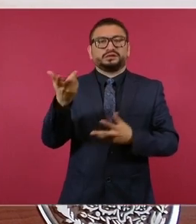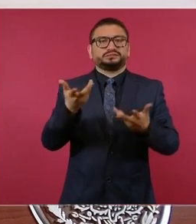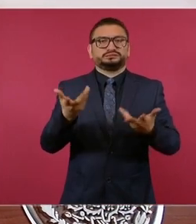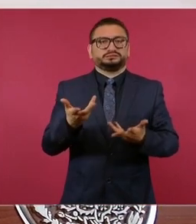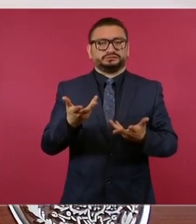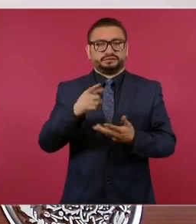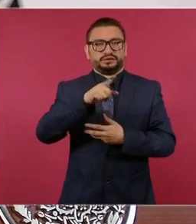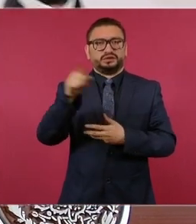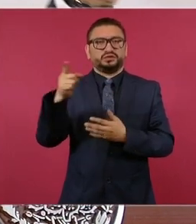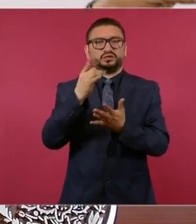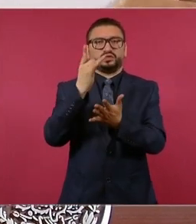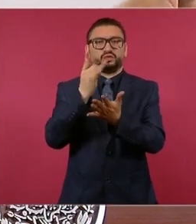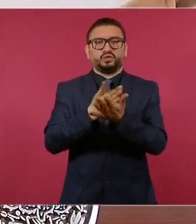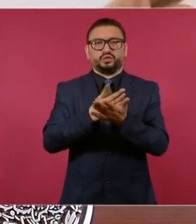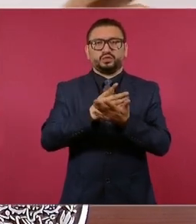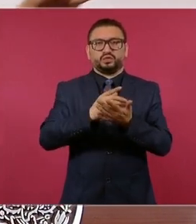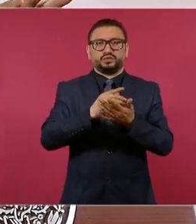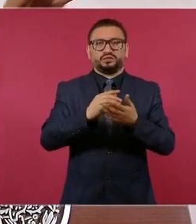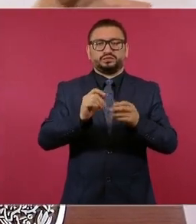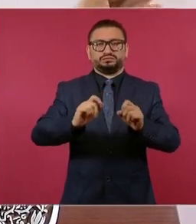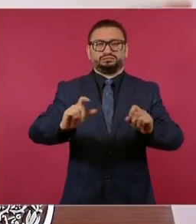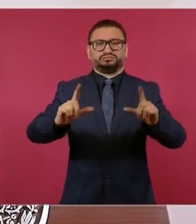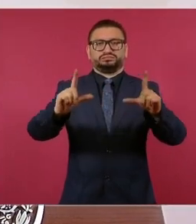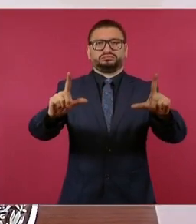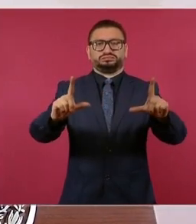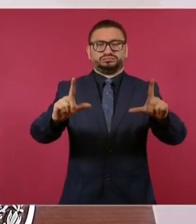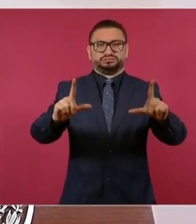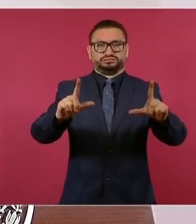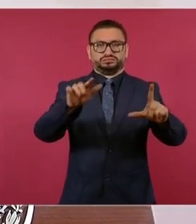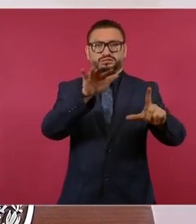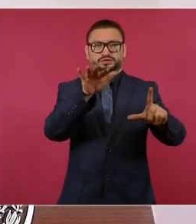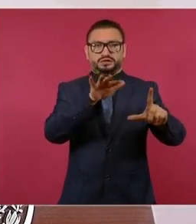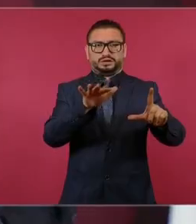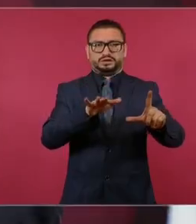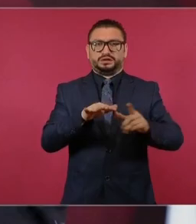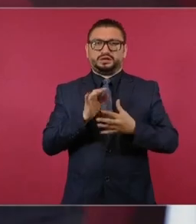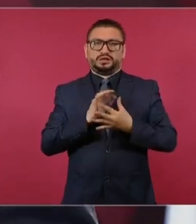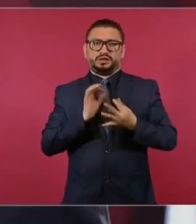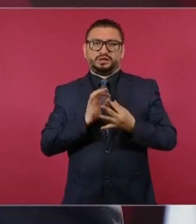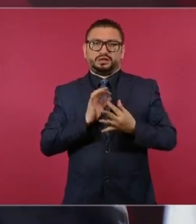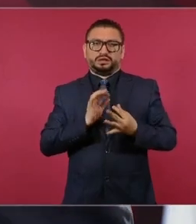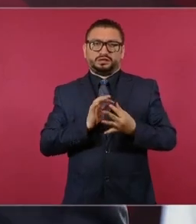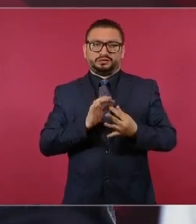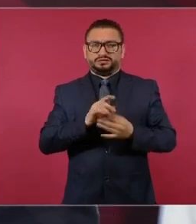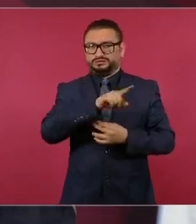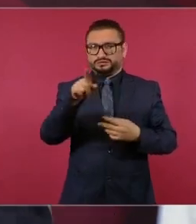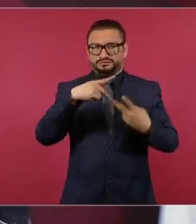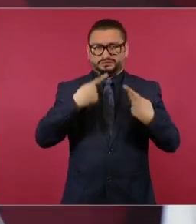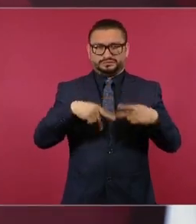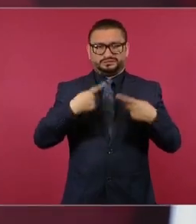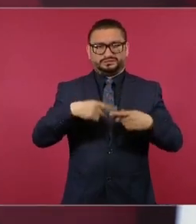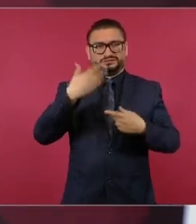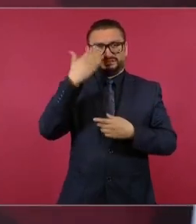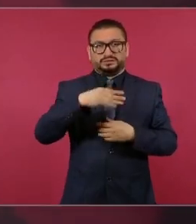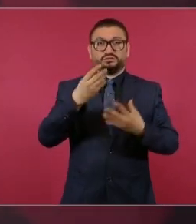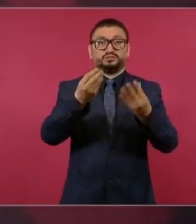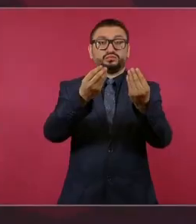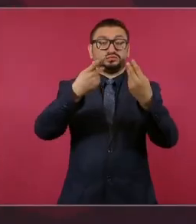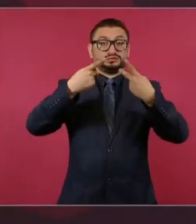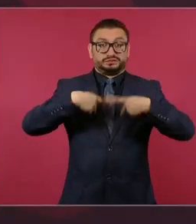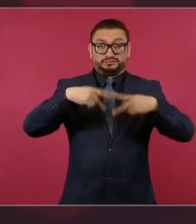es estar leyendo en el teleprompter. La gente debe saber que muchos de los que